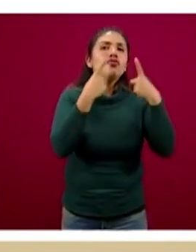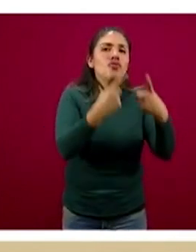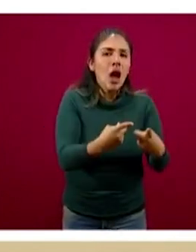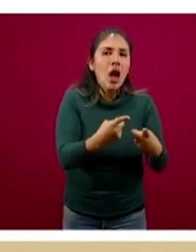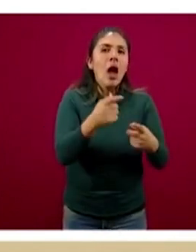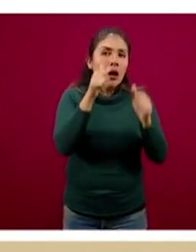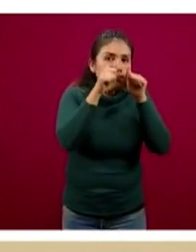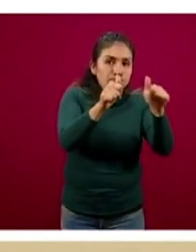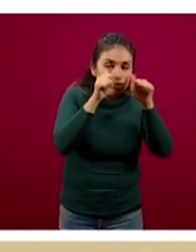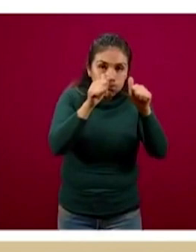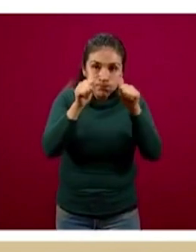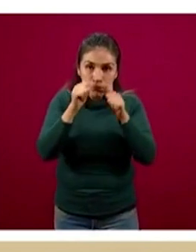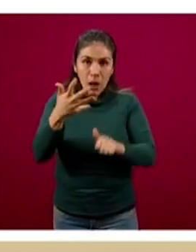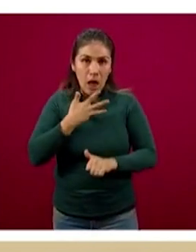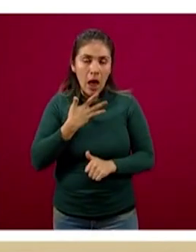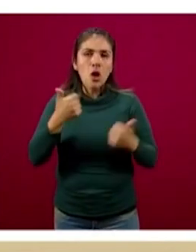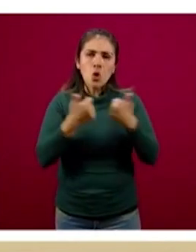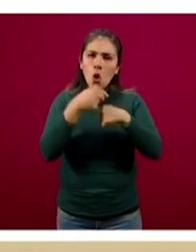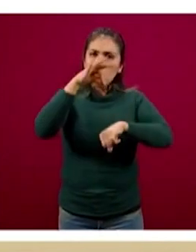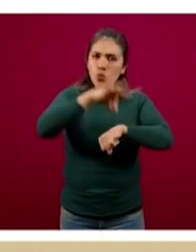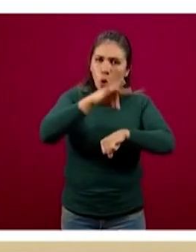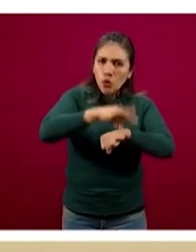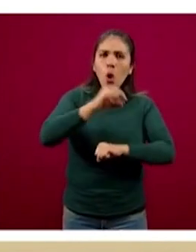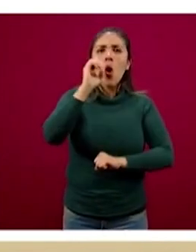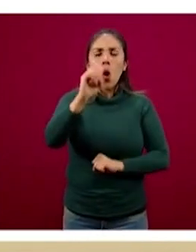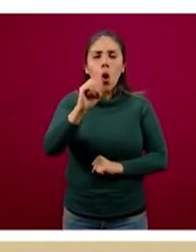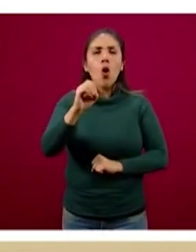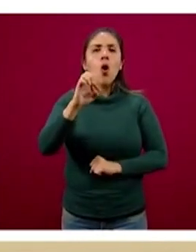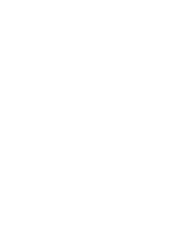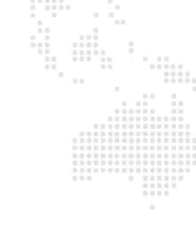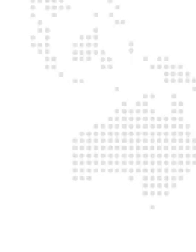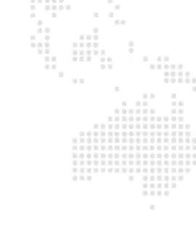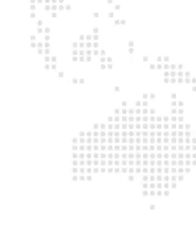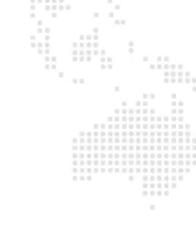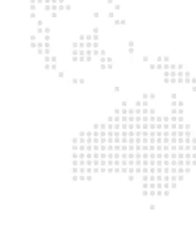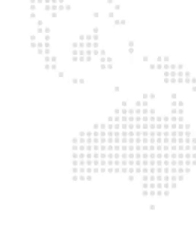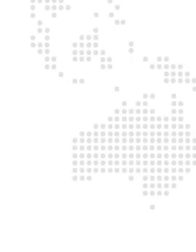atención por médica así como epidemiológica